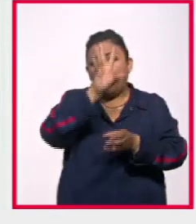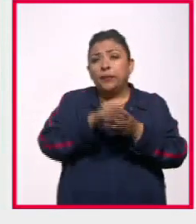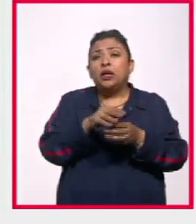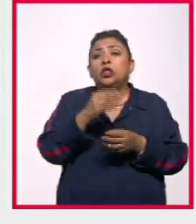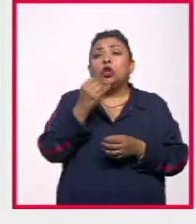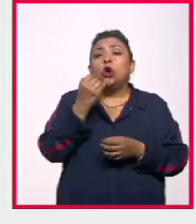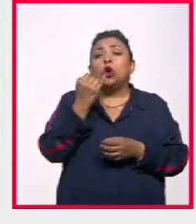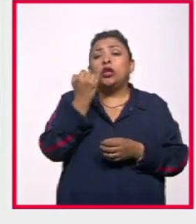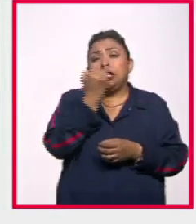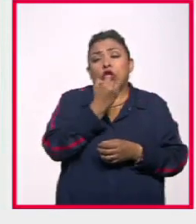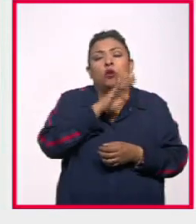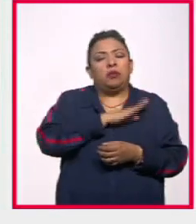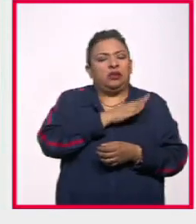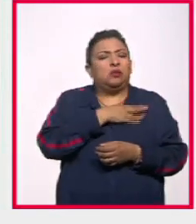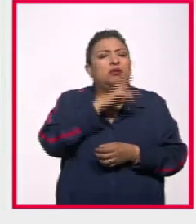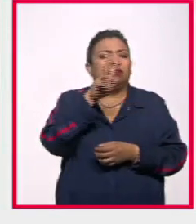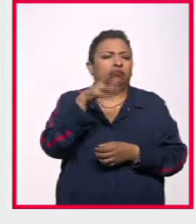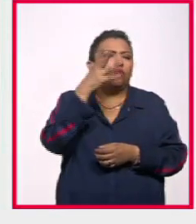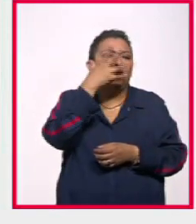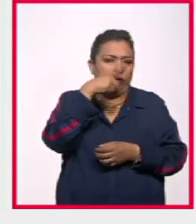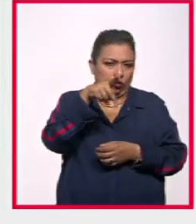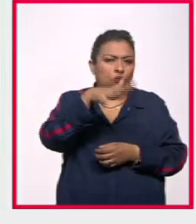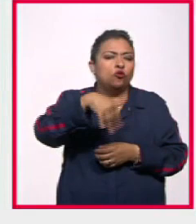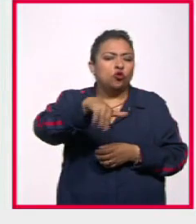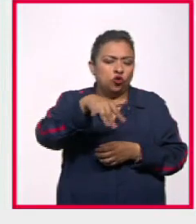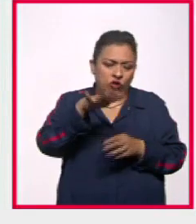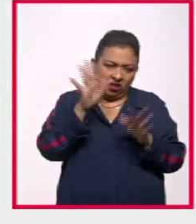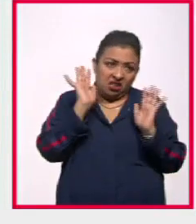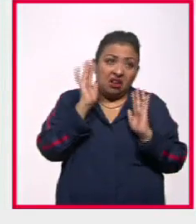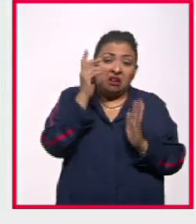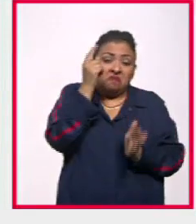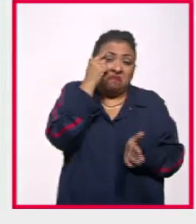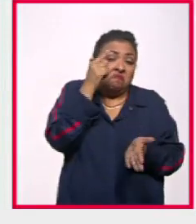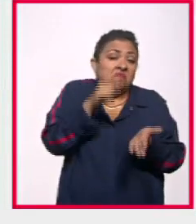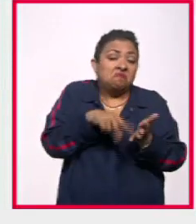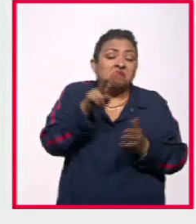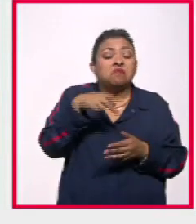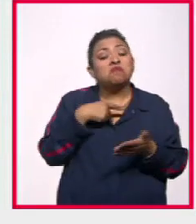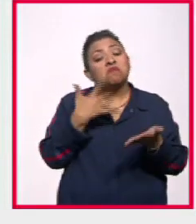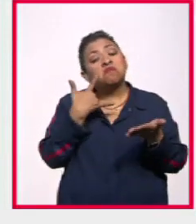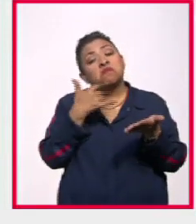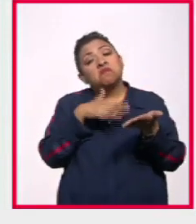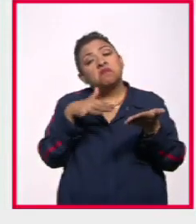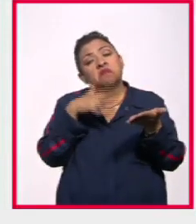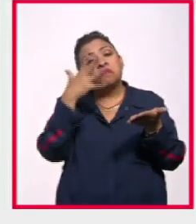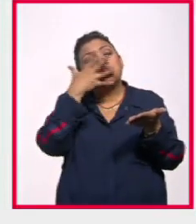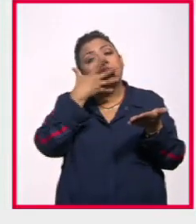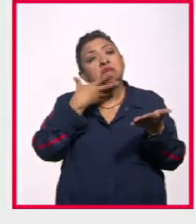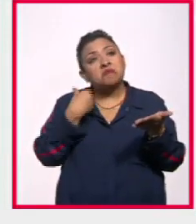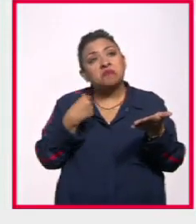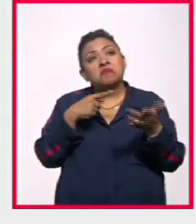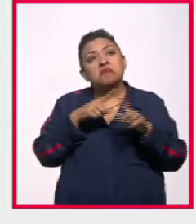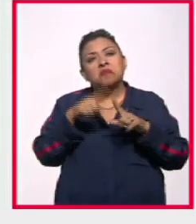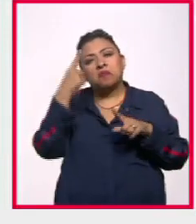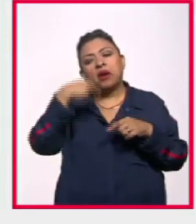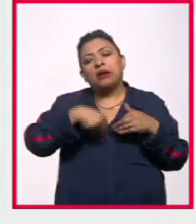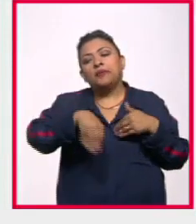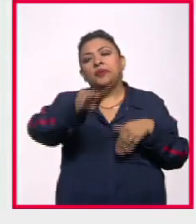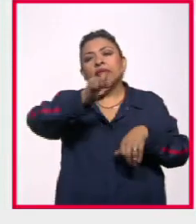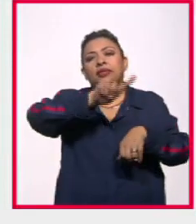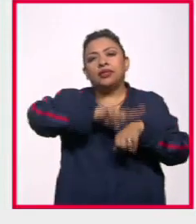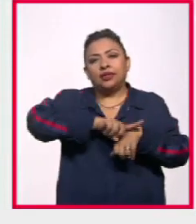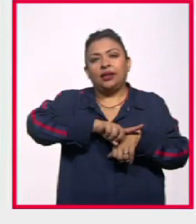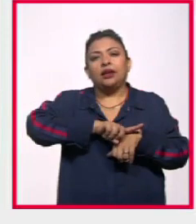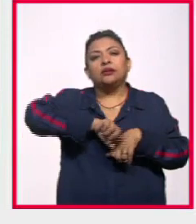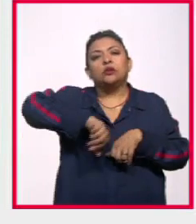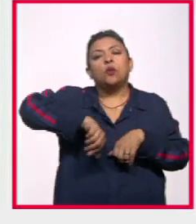una cosa verdaderamente maravillosa, si pueden buscarla. Creo que es disfrutable también, otra de las caras para pasar estos días